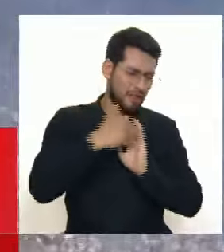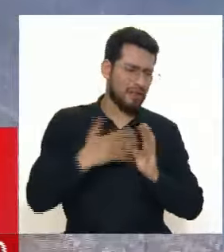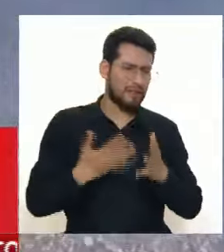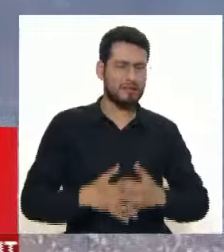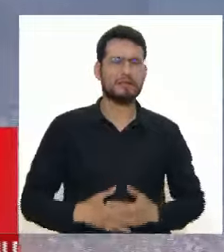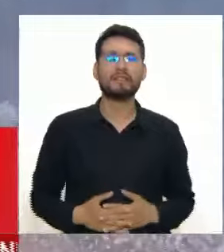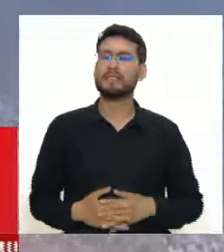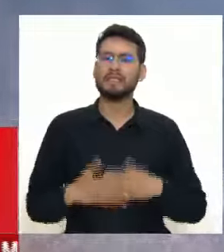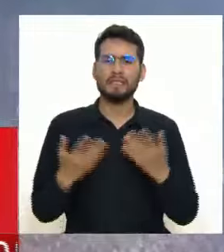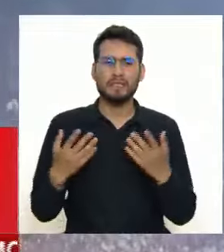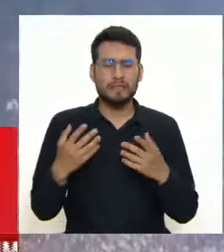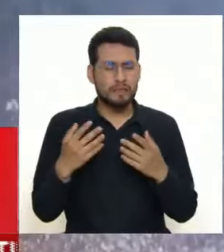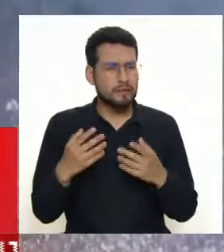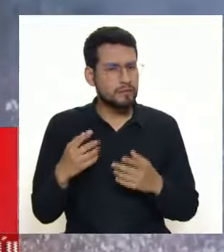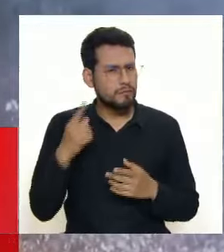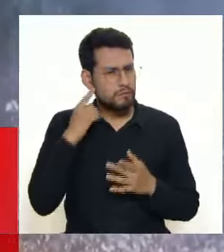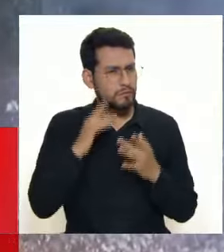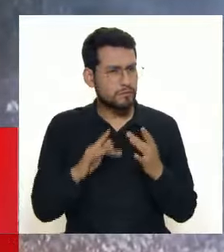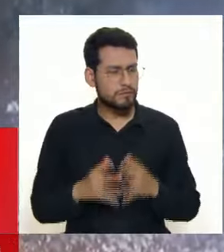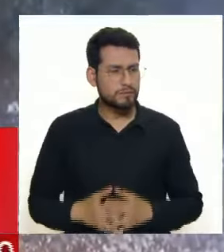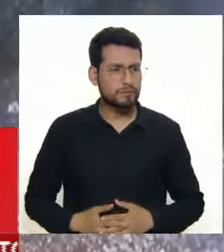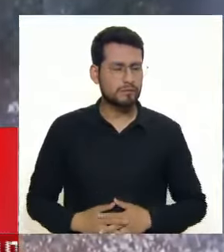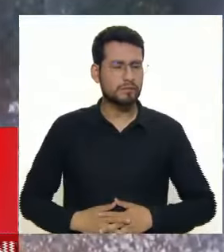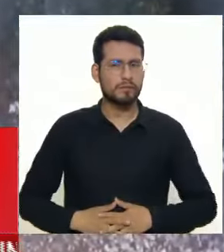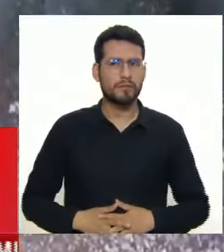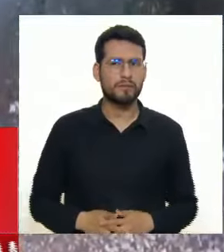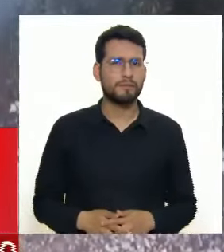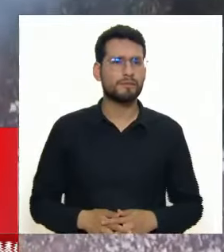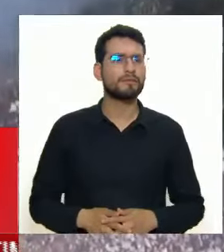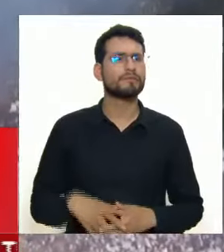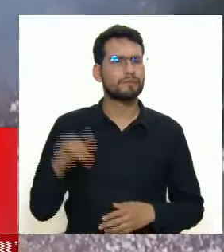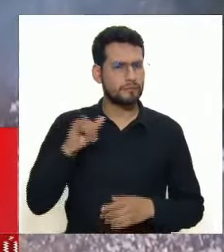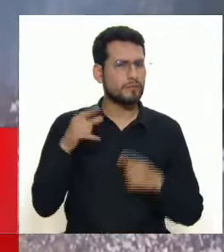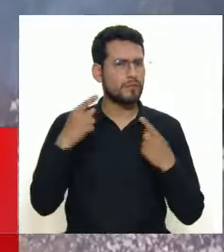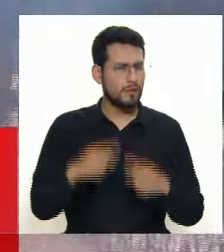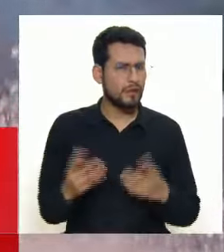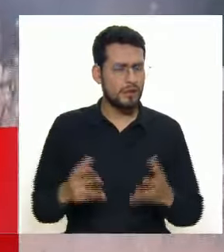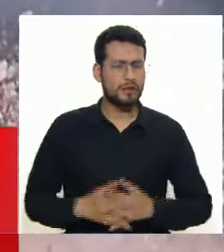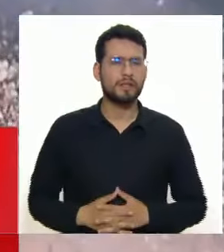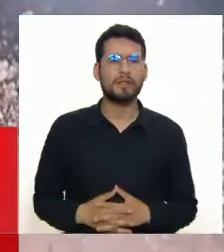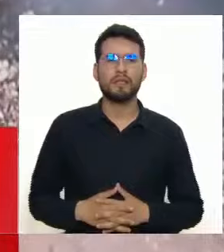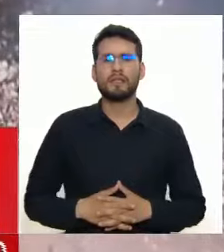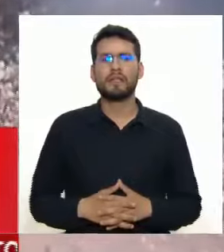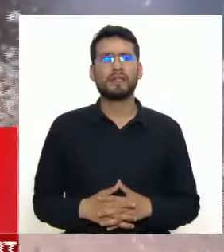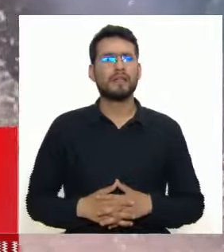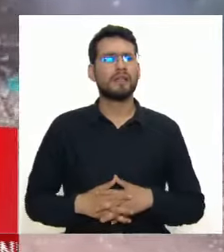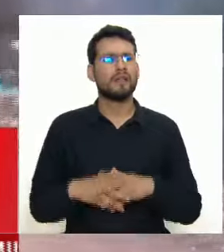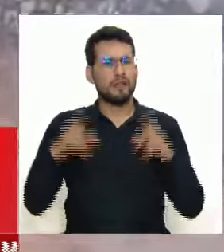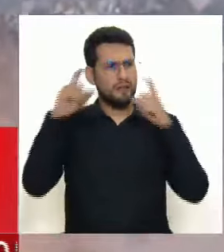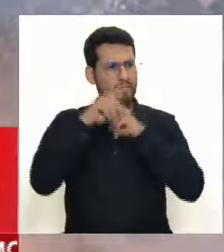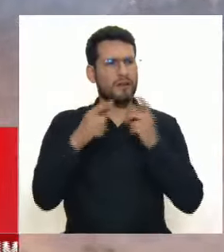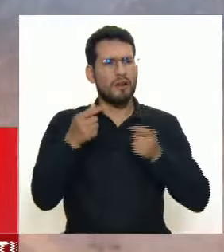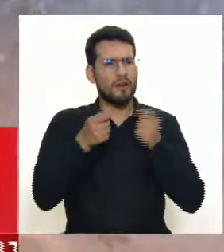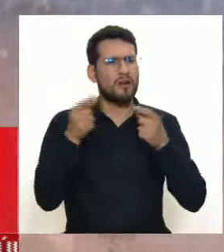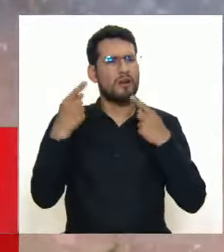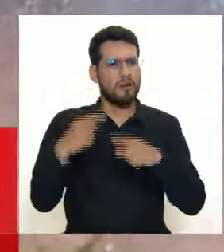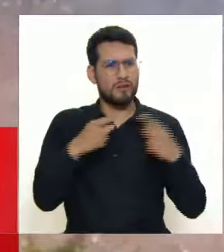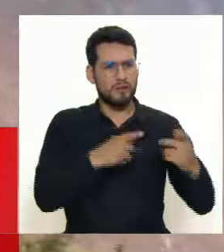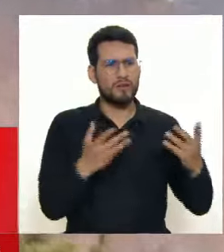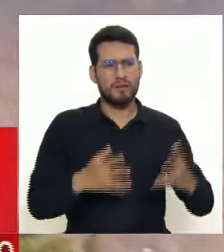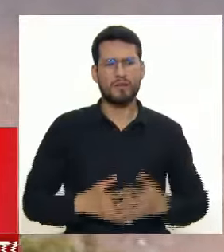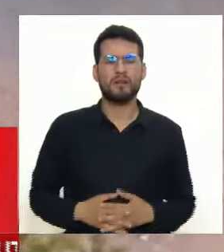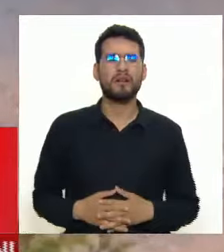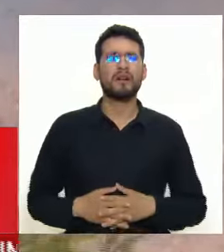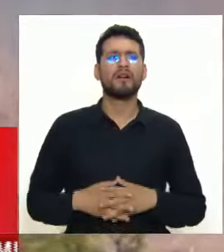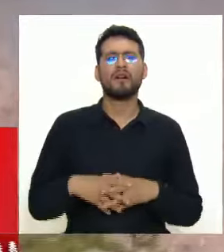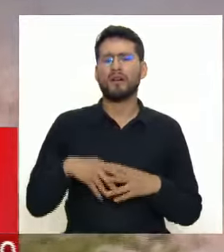son organizaciones criminales que disponen de armamento largo incluso, y eso es lo que termina haciendo difícil el control para este tipo